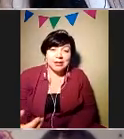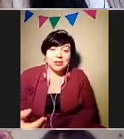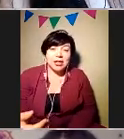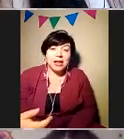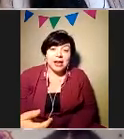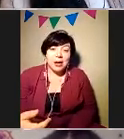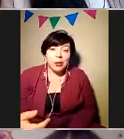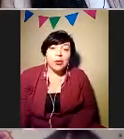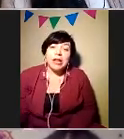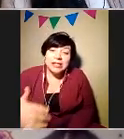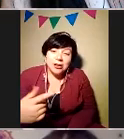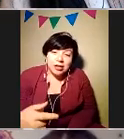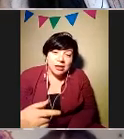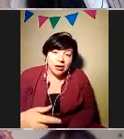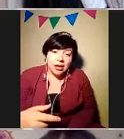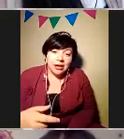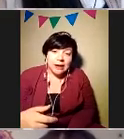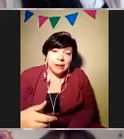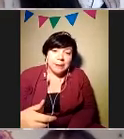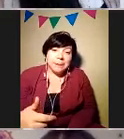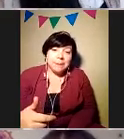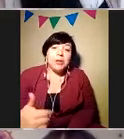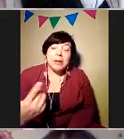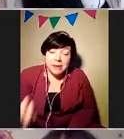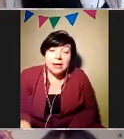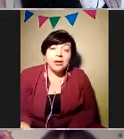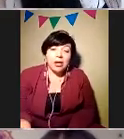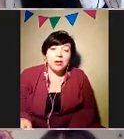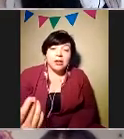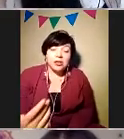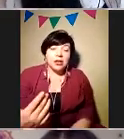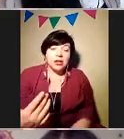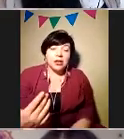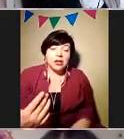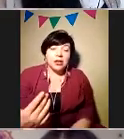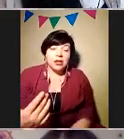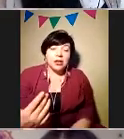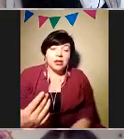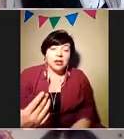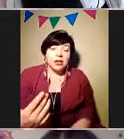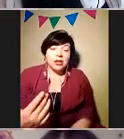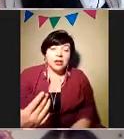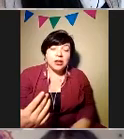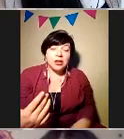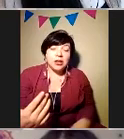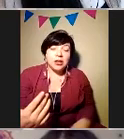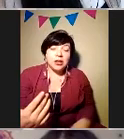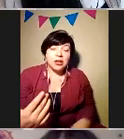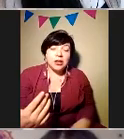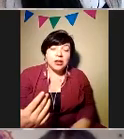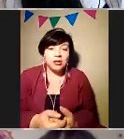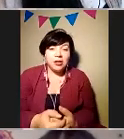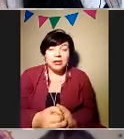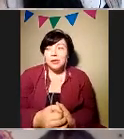eso en mi casa, entonces uno crece con esa lógica. Pero me ha pasado de, en ocasiones a mí,